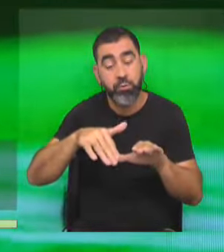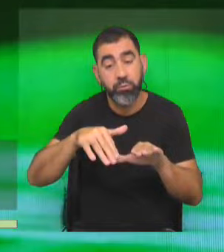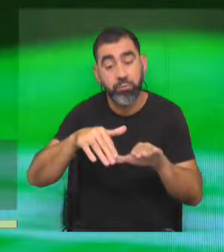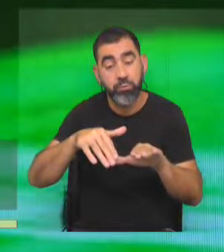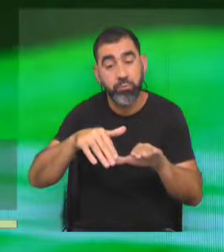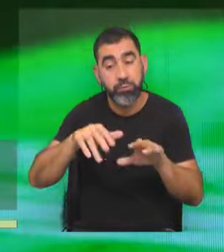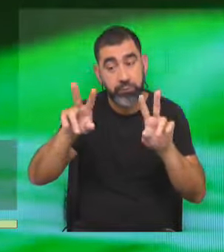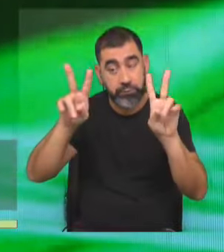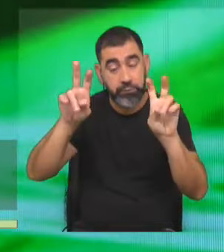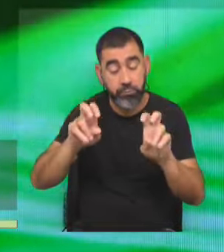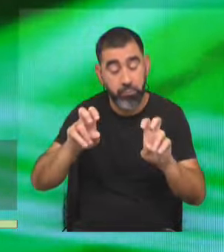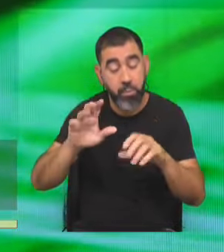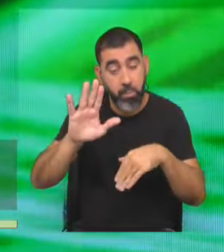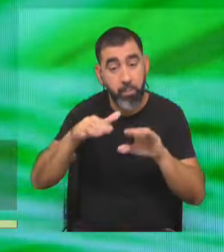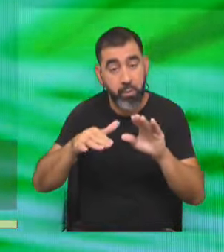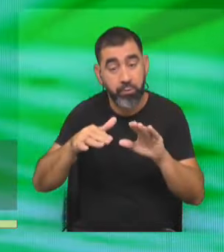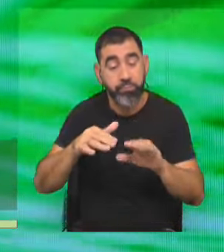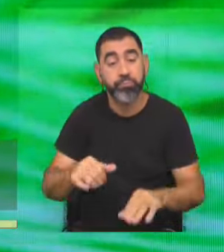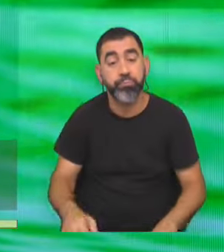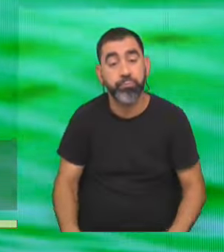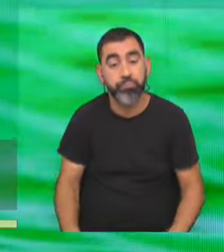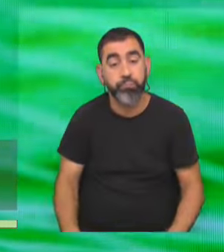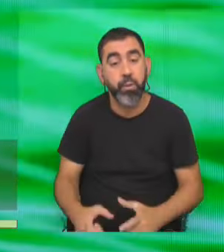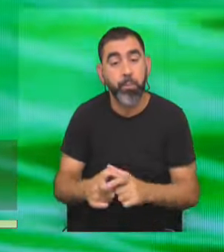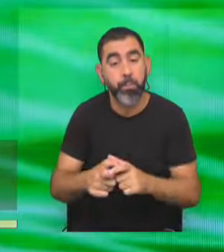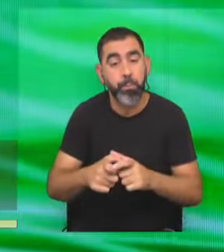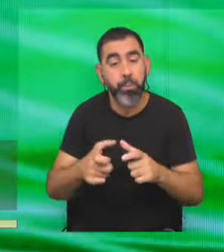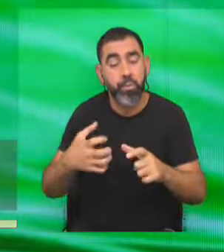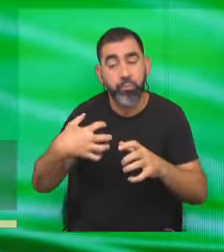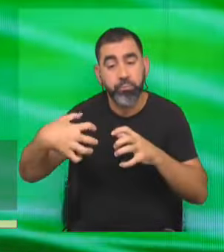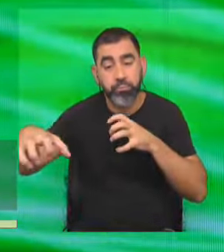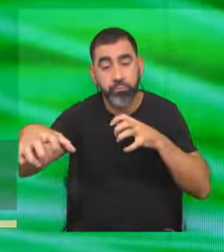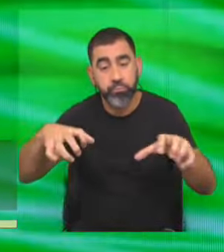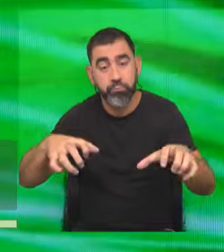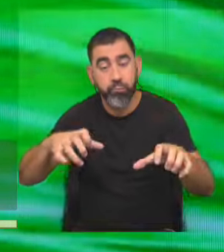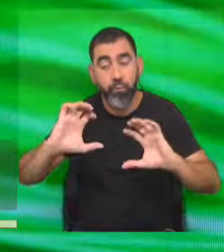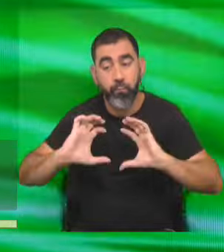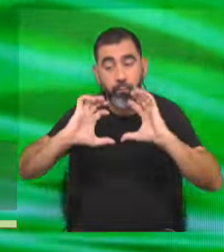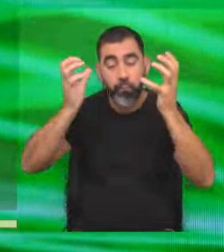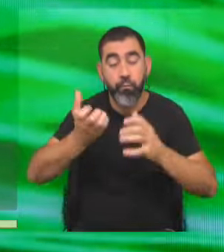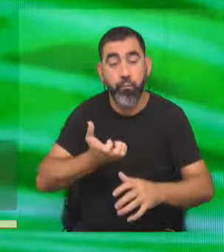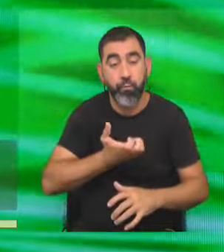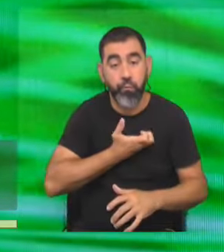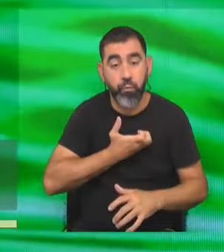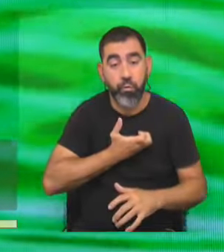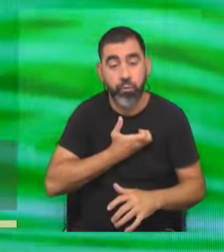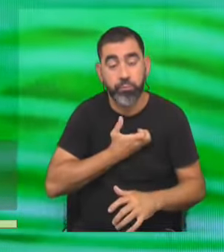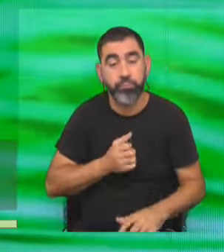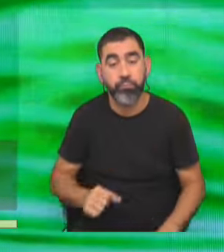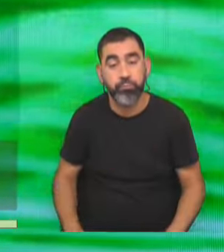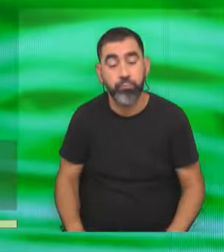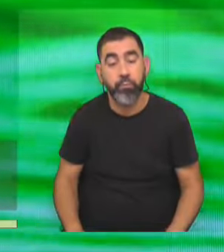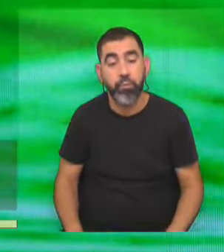los temas se ha incrementado la segmentación de esa violencia homicida está muy presente en